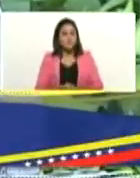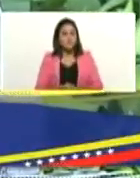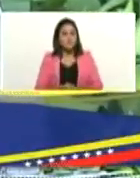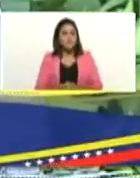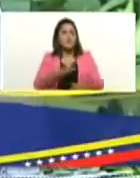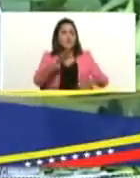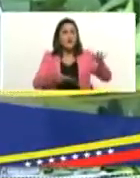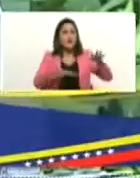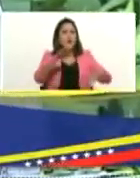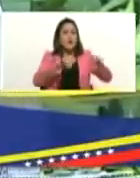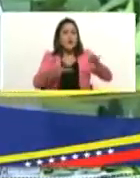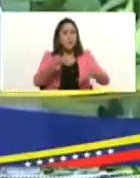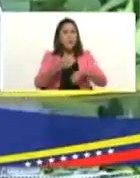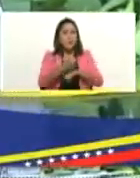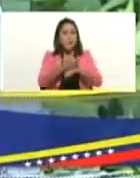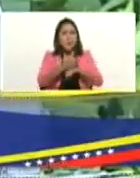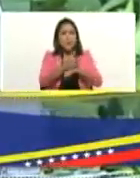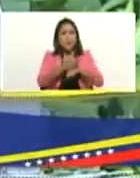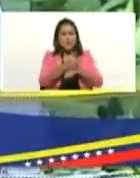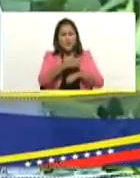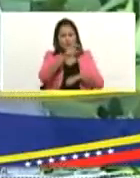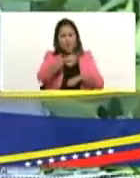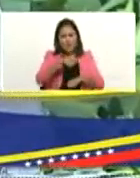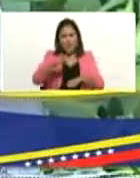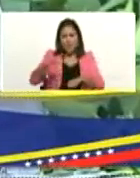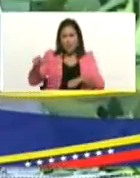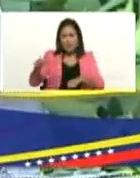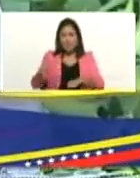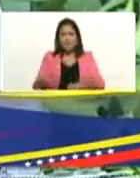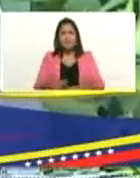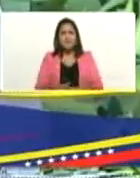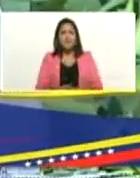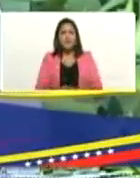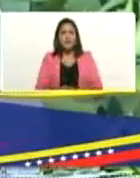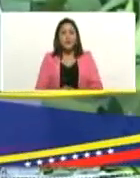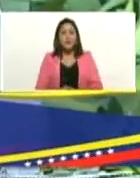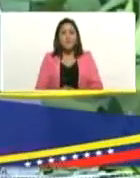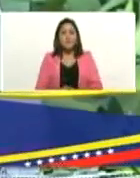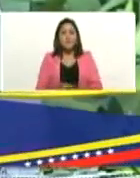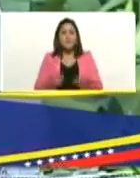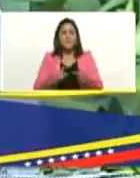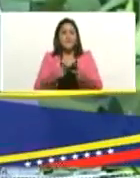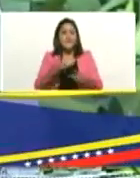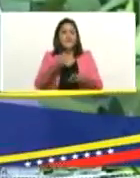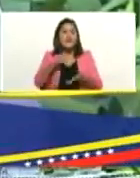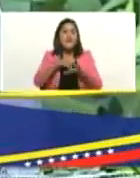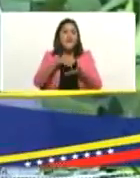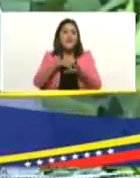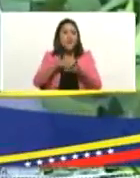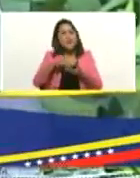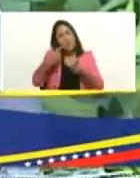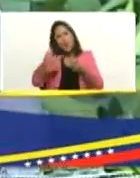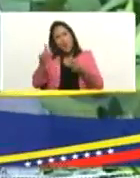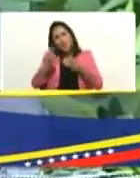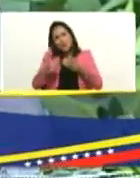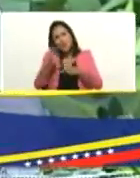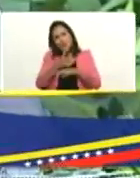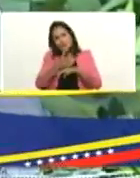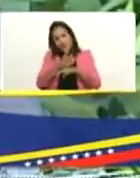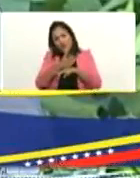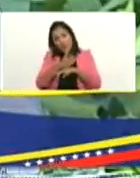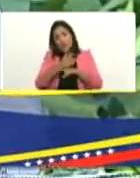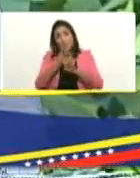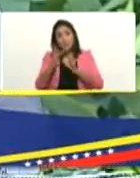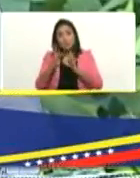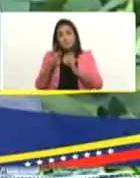algunos gobernadores, como Luis José Marcano en Oriente y Rafael Lacaba en Carabobo, han entrado en